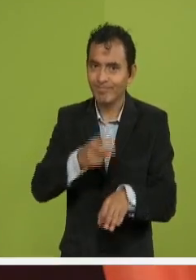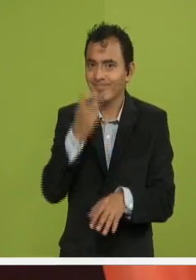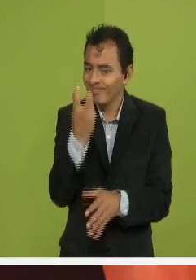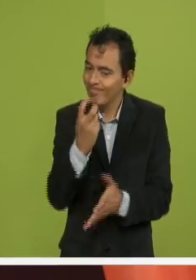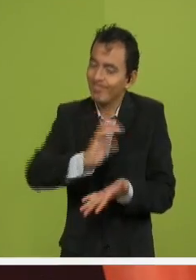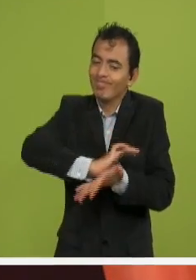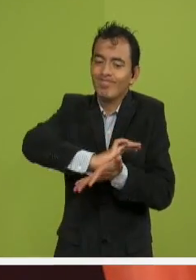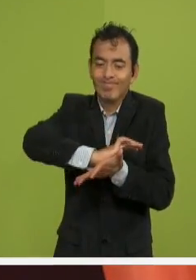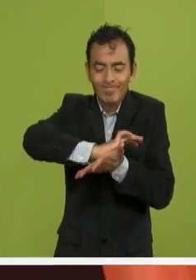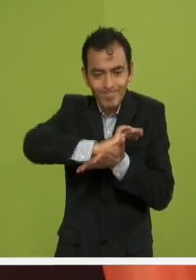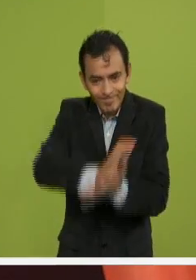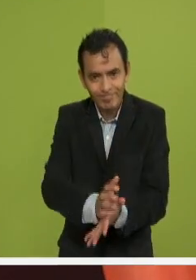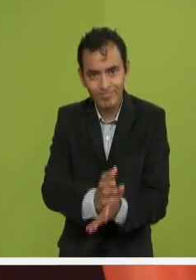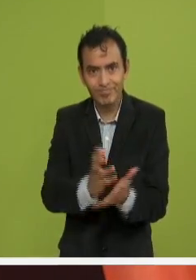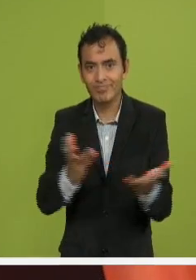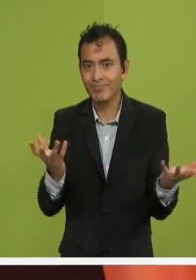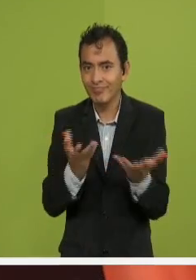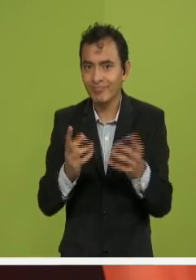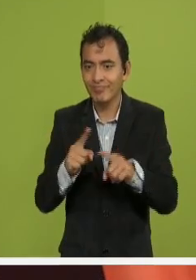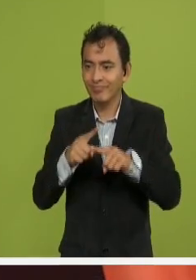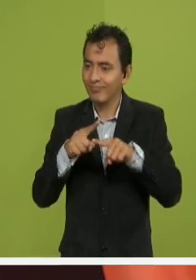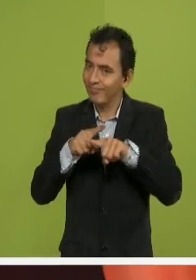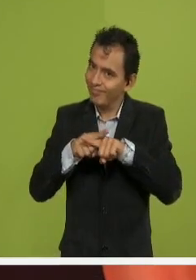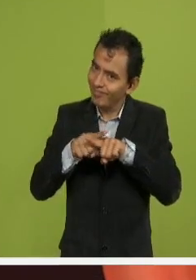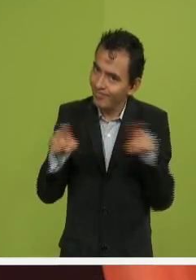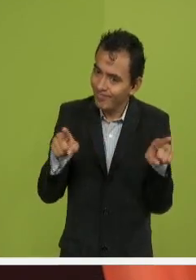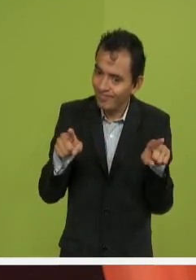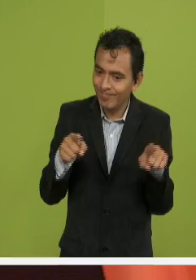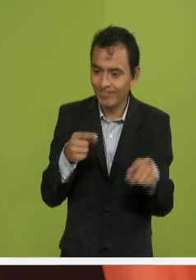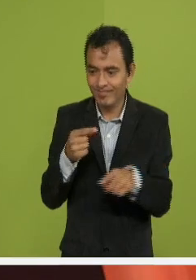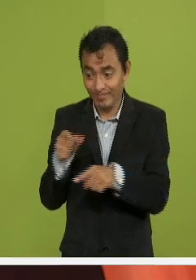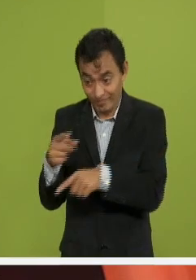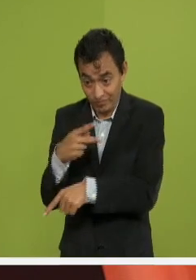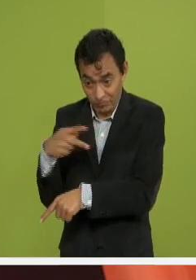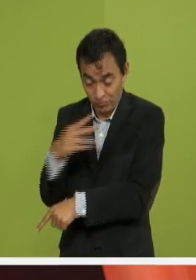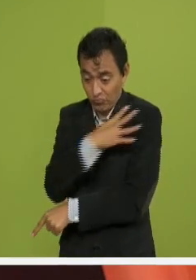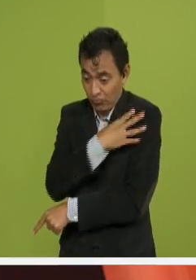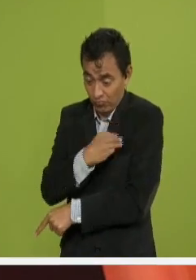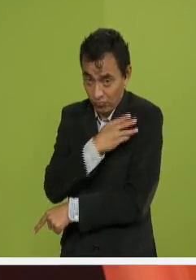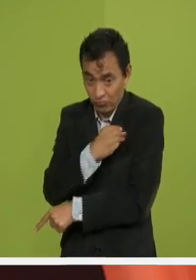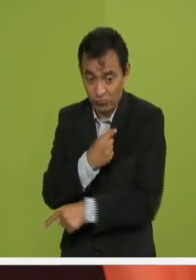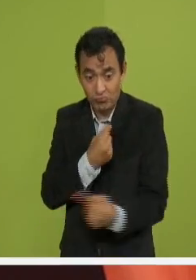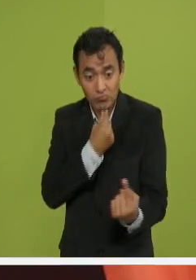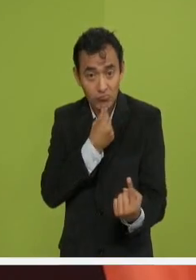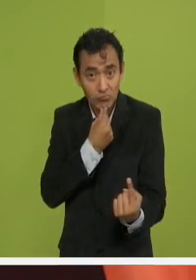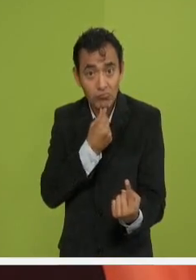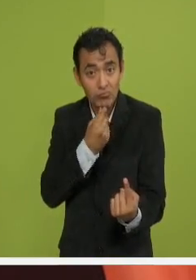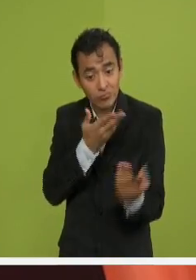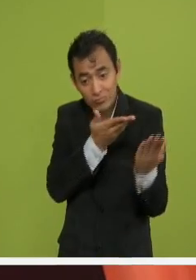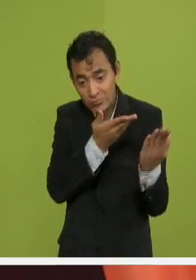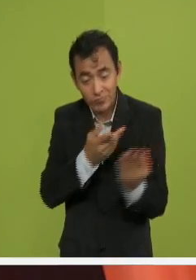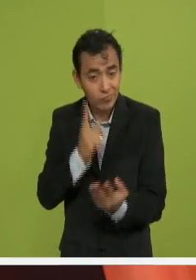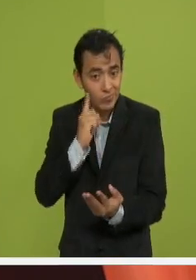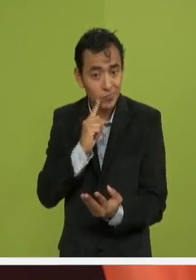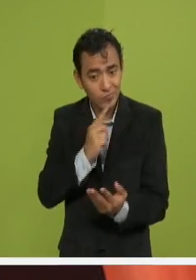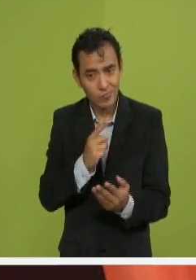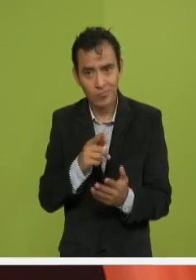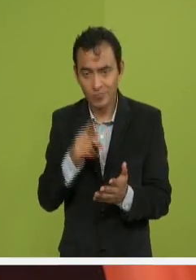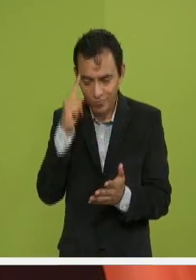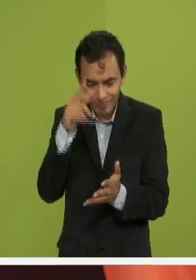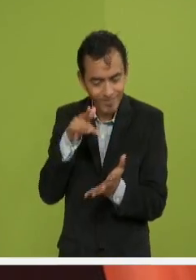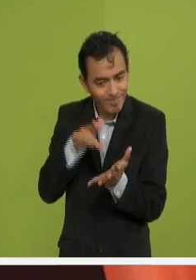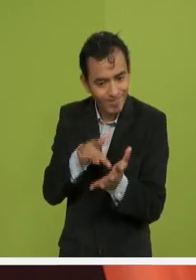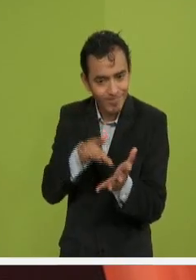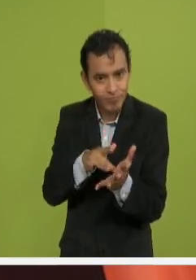Cuando haces la diferencia entre tus hijos y la niña que solamente vino con la intención de ser apoyada y que ahora todo